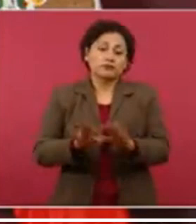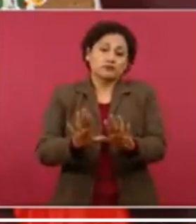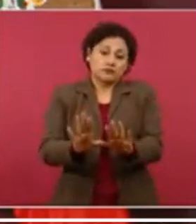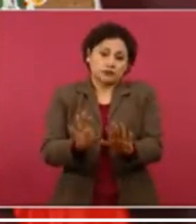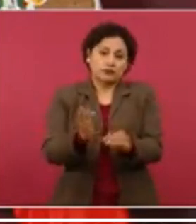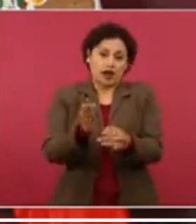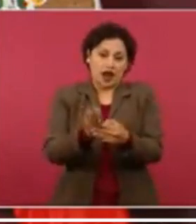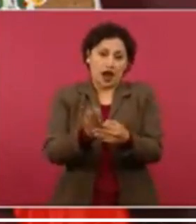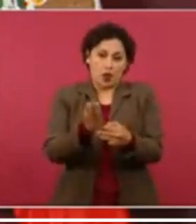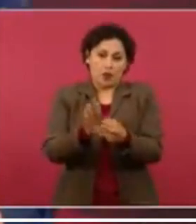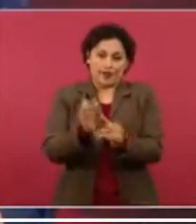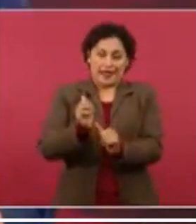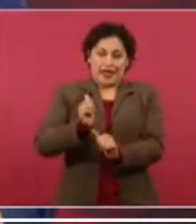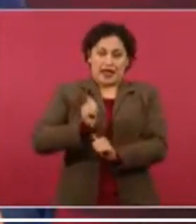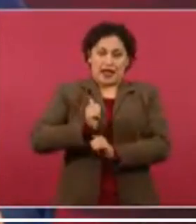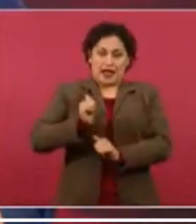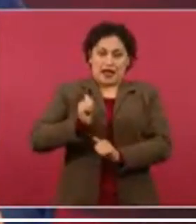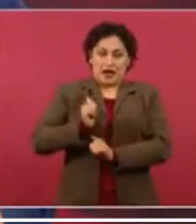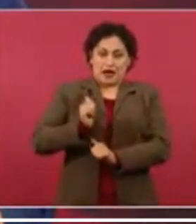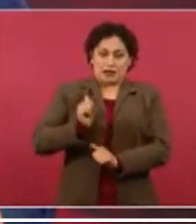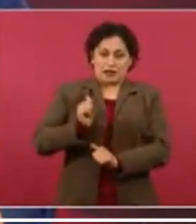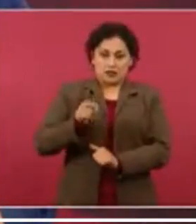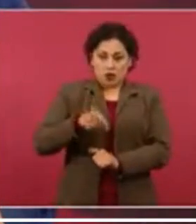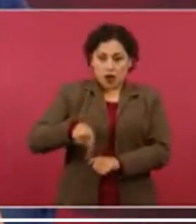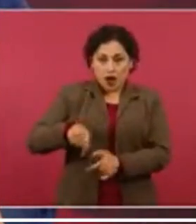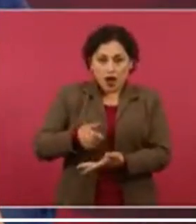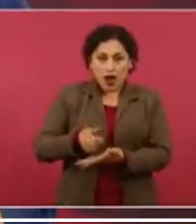mediante el ejército, como era antes.